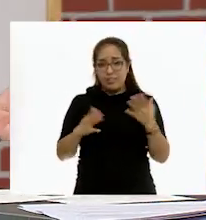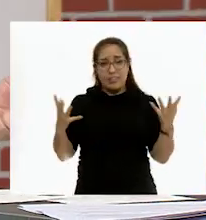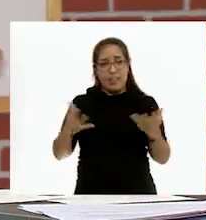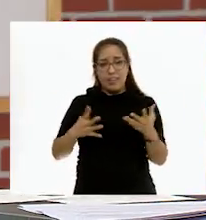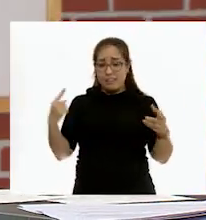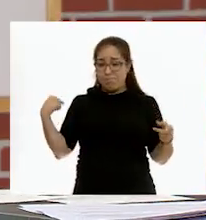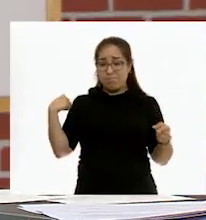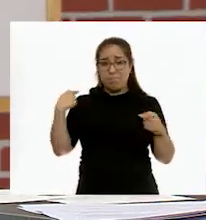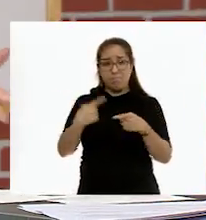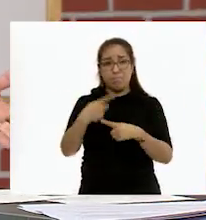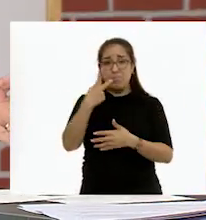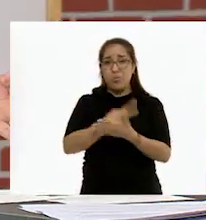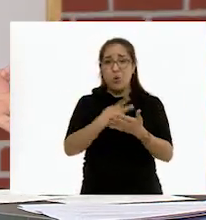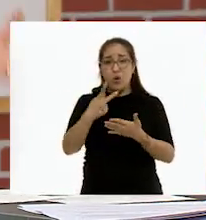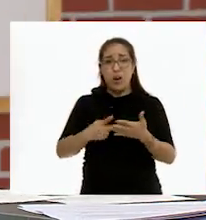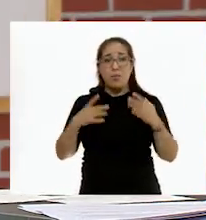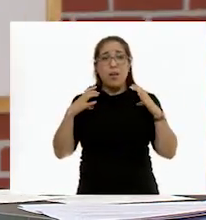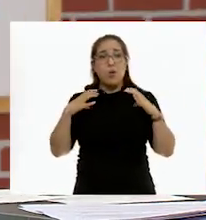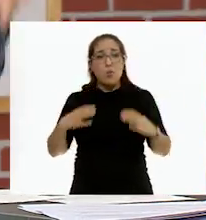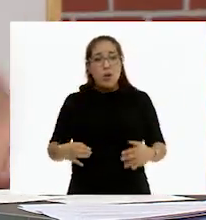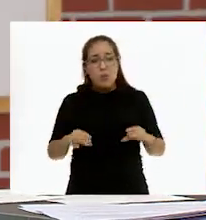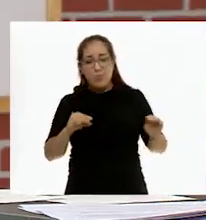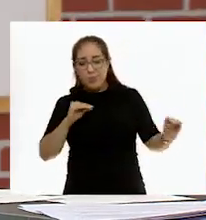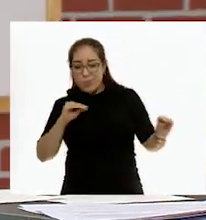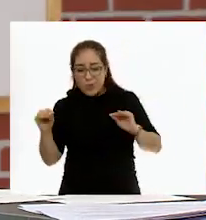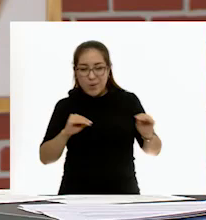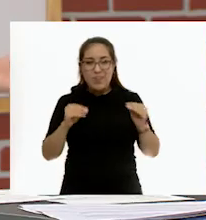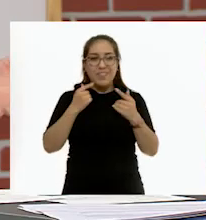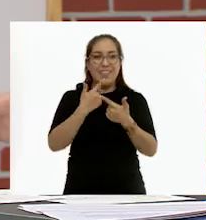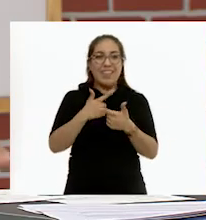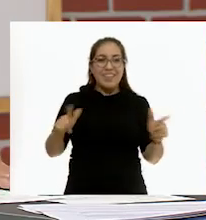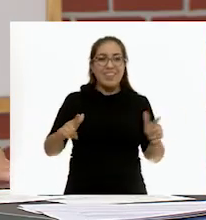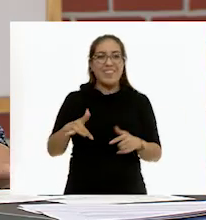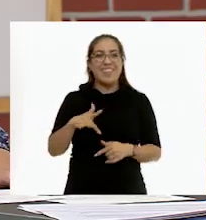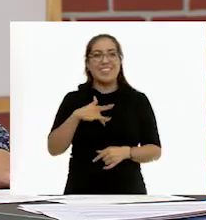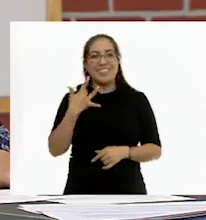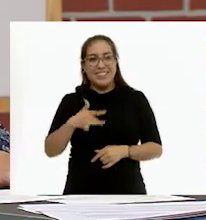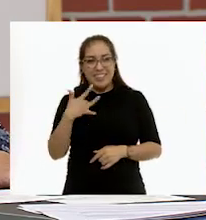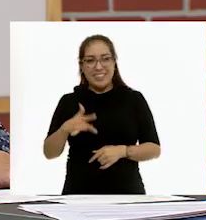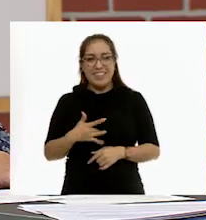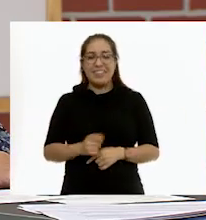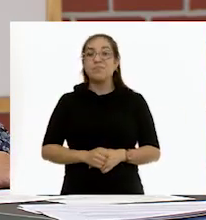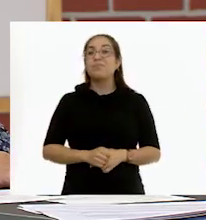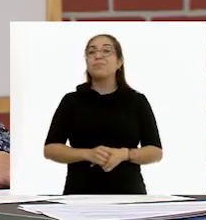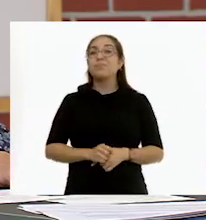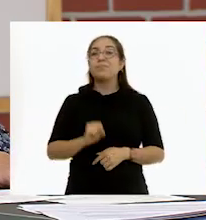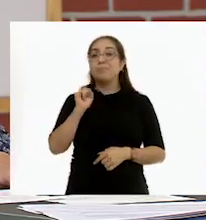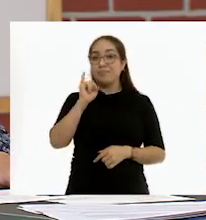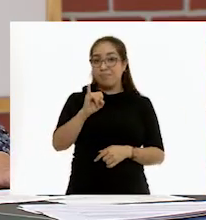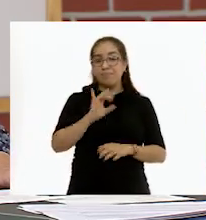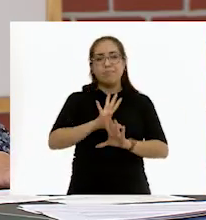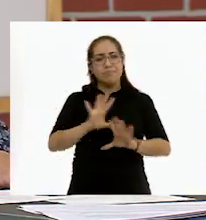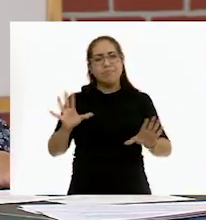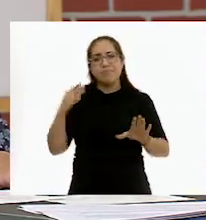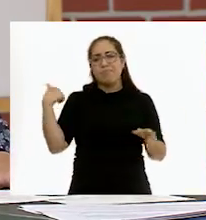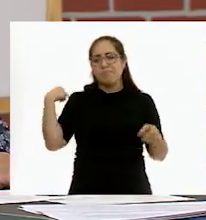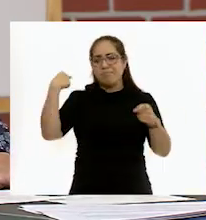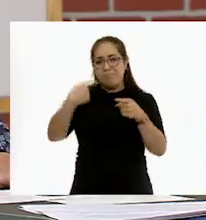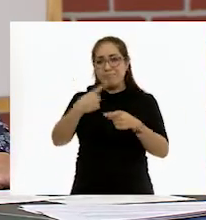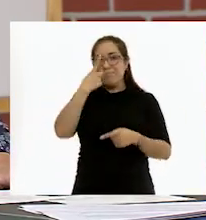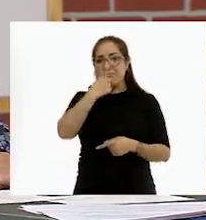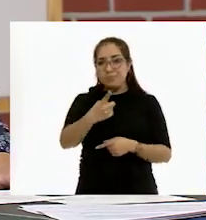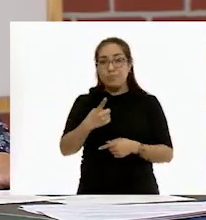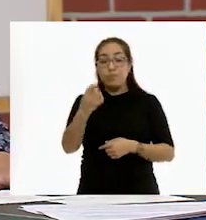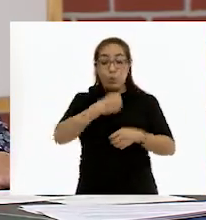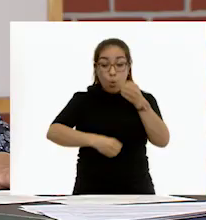este programa, disfrutar de nuestro cuerpo, moverlo, dejarlo ser libre, ¿no? Y obviamente, como les hemos dicho, las